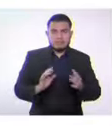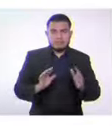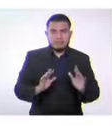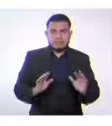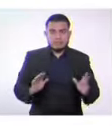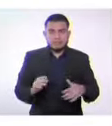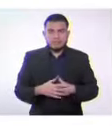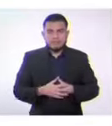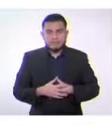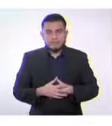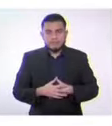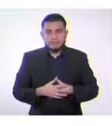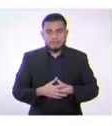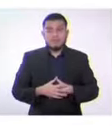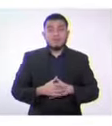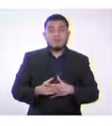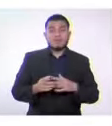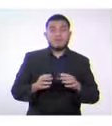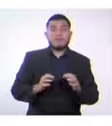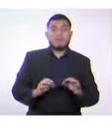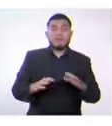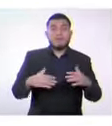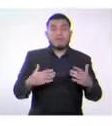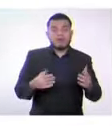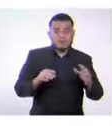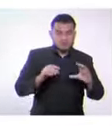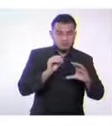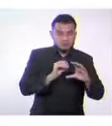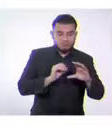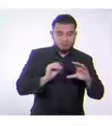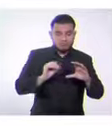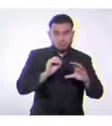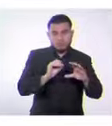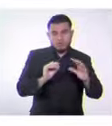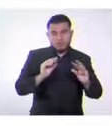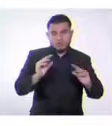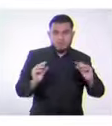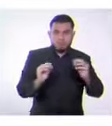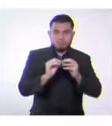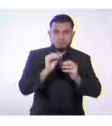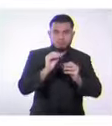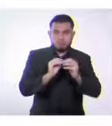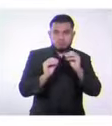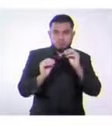sólidos, de modo que las partículas se mueven y chocan entre sí,